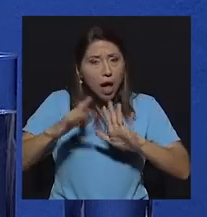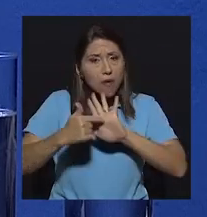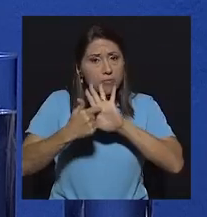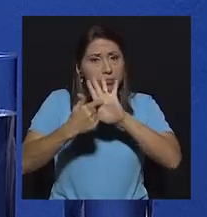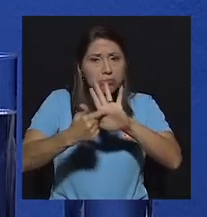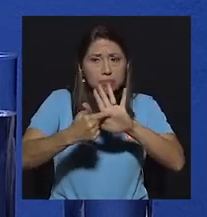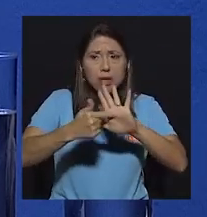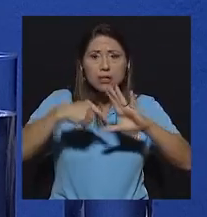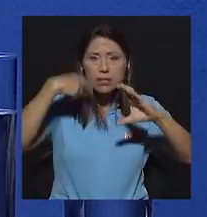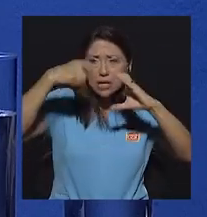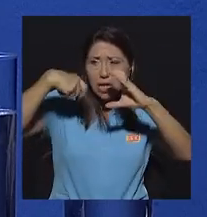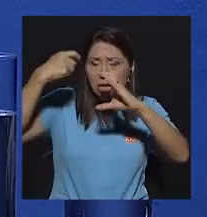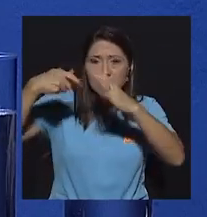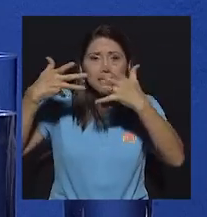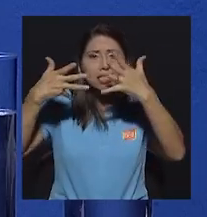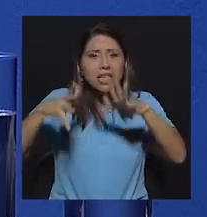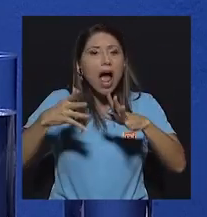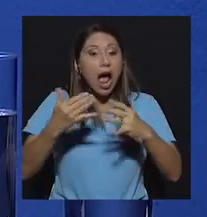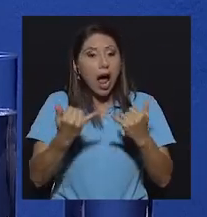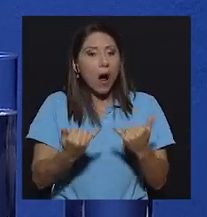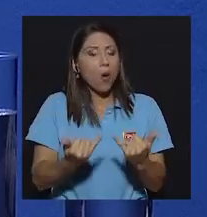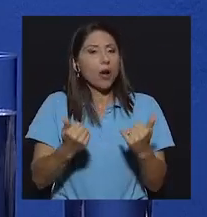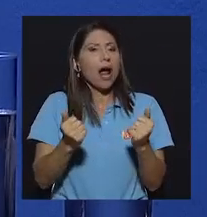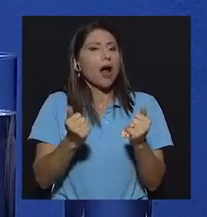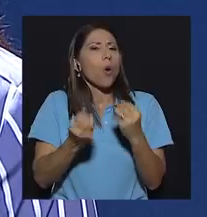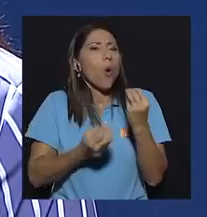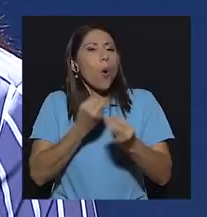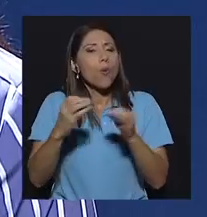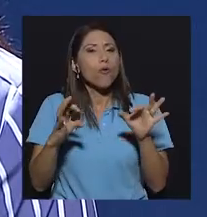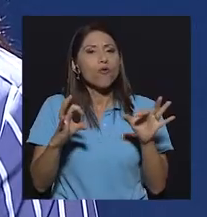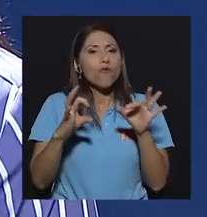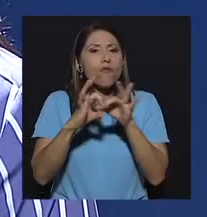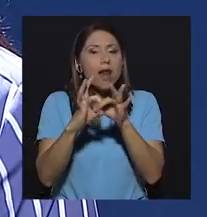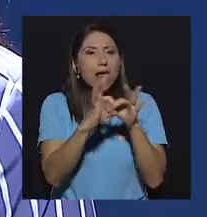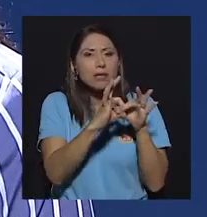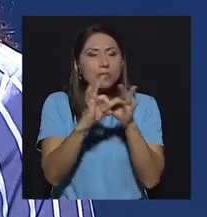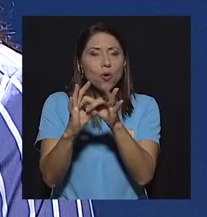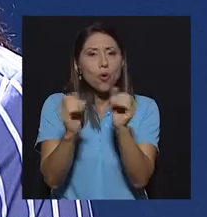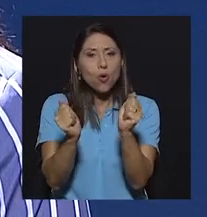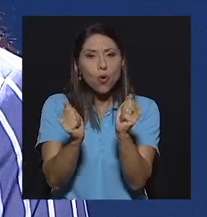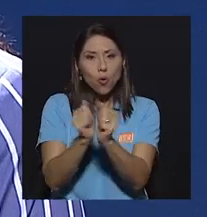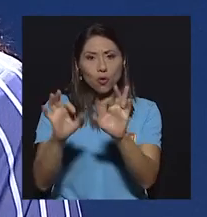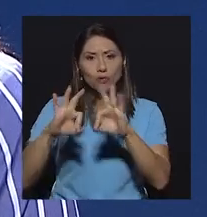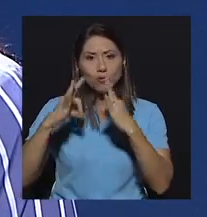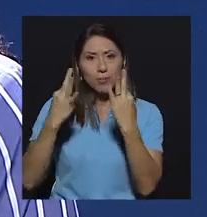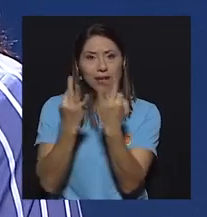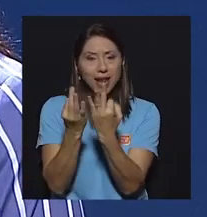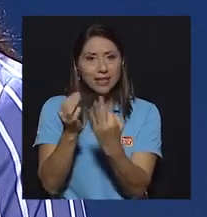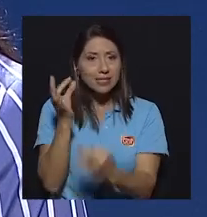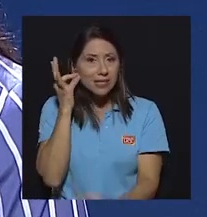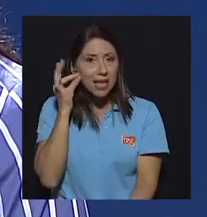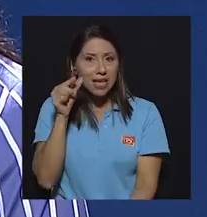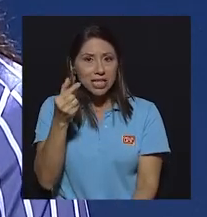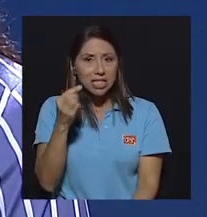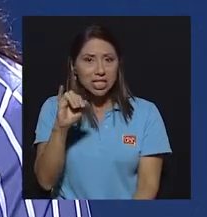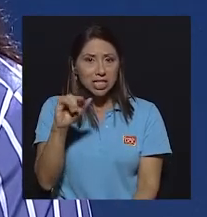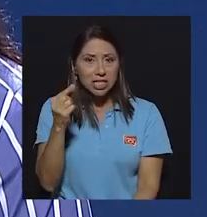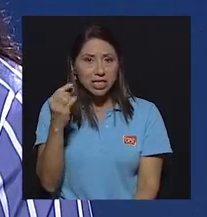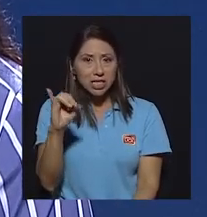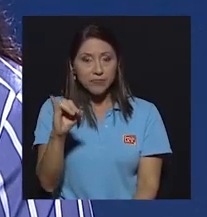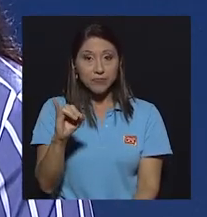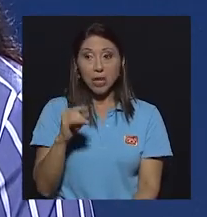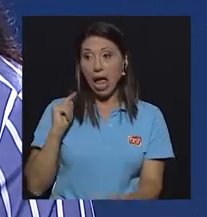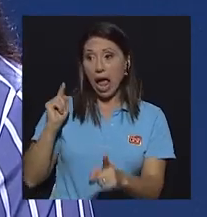estrenó con los familiares sobrevivientes de Gigi. Pues hasta el momento la relación ha